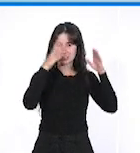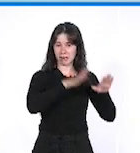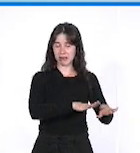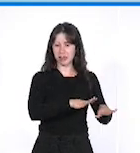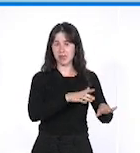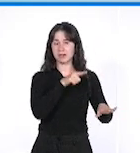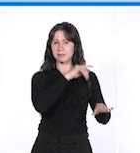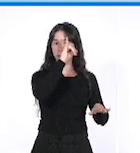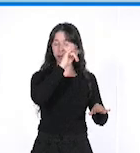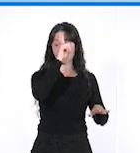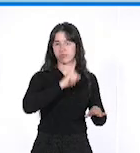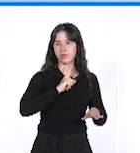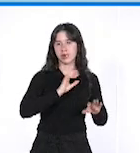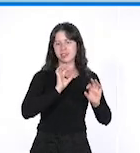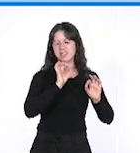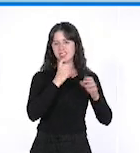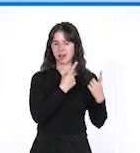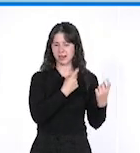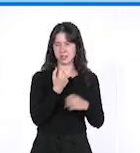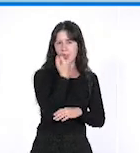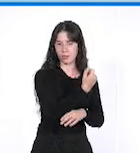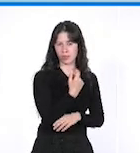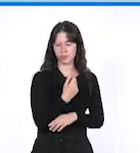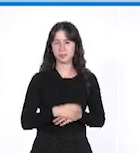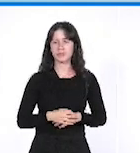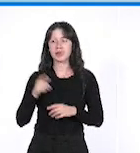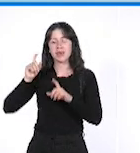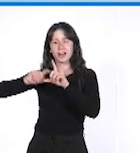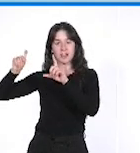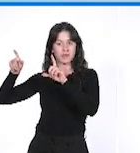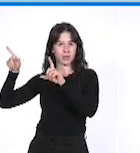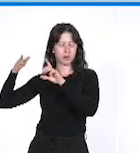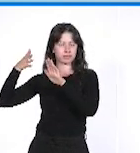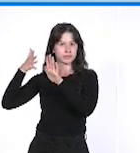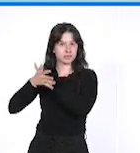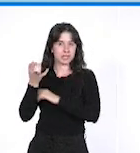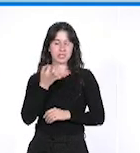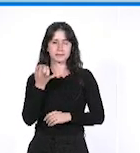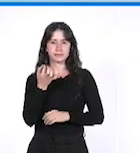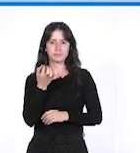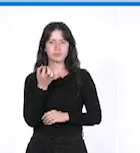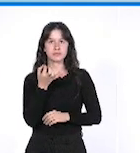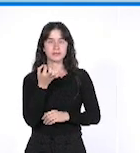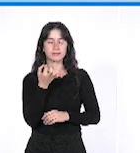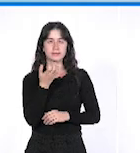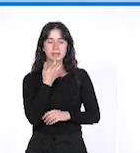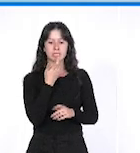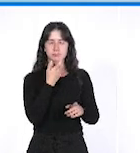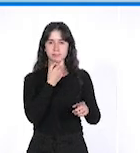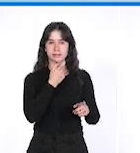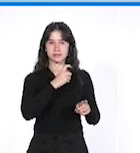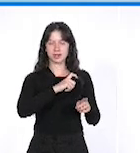más necesidades de apoyo y esta gráfica lo que nos está diciendo es que no importan Tanto tus características sino el